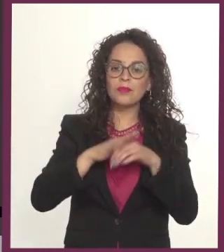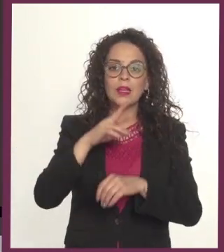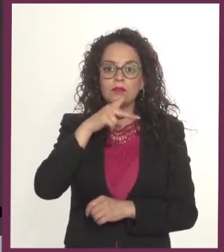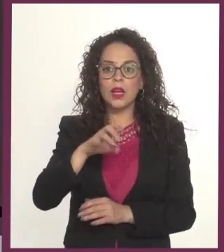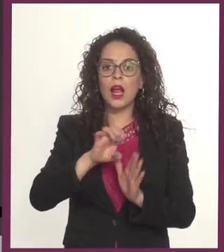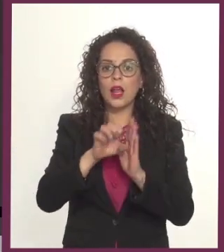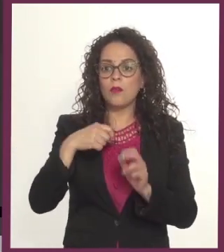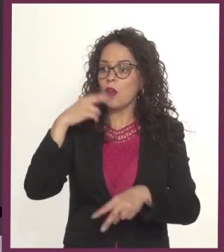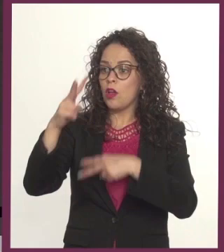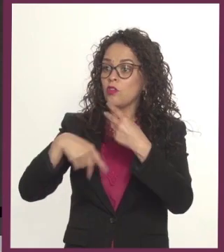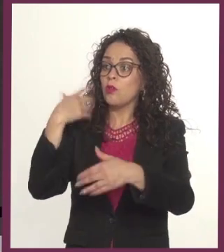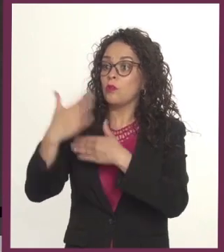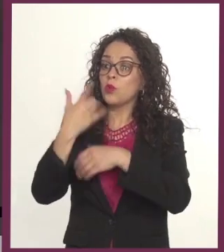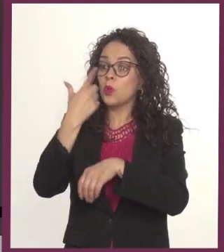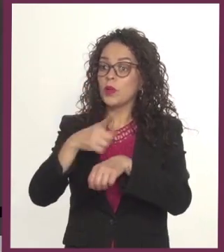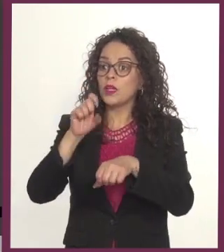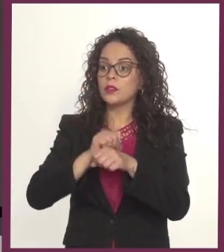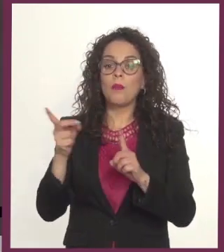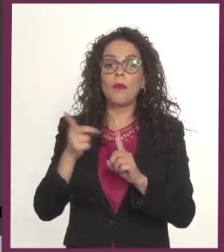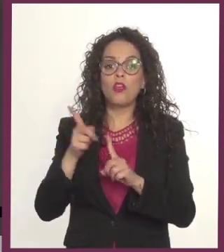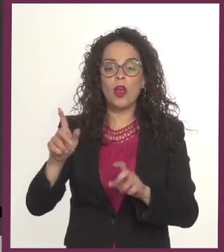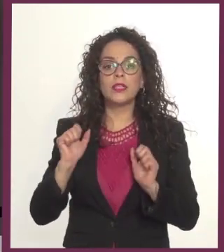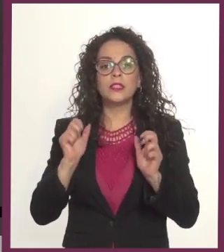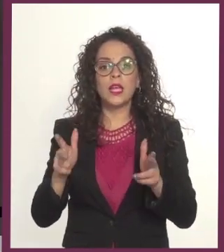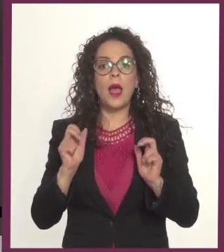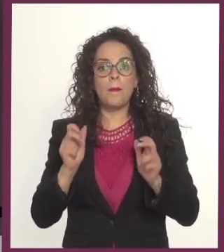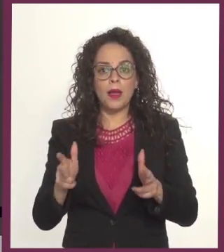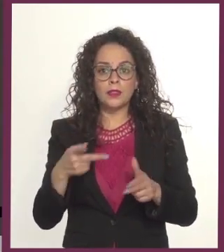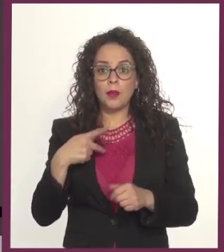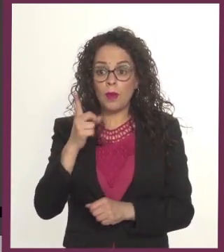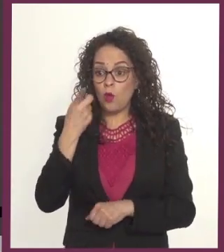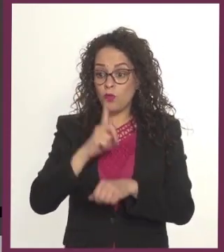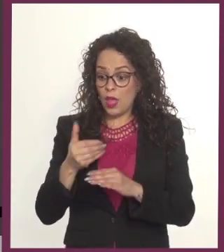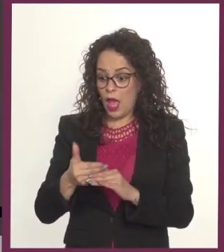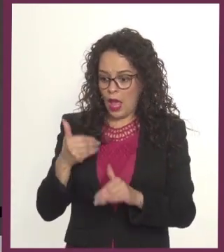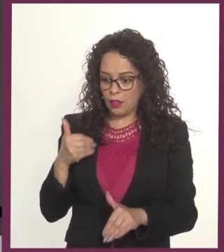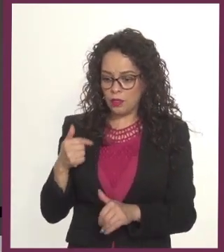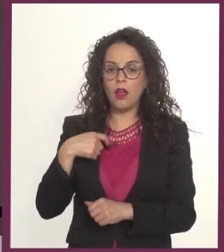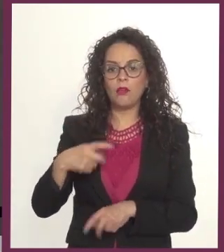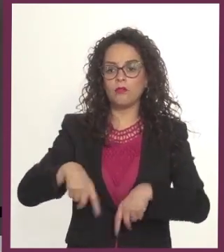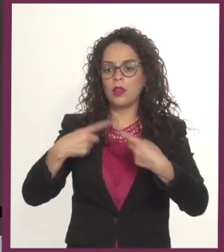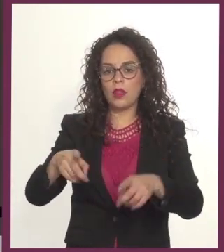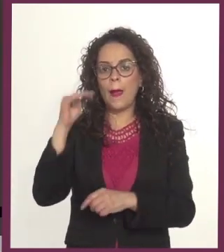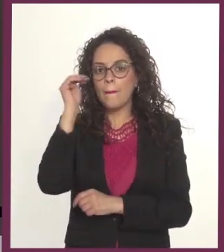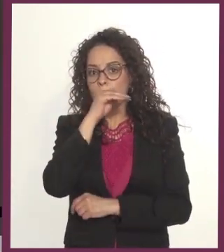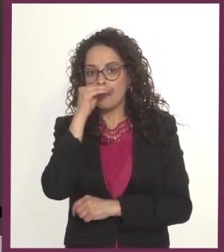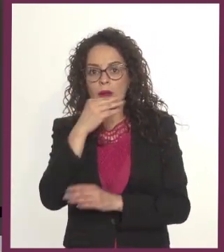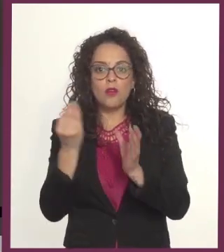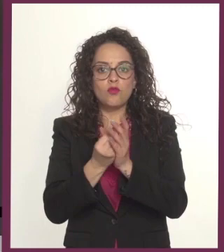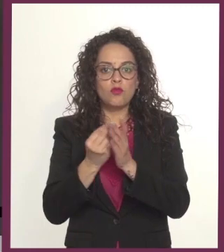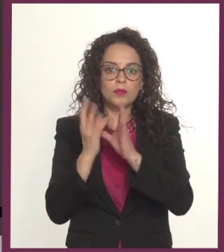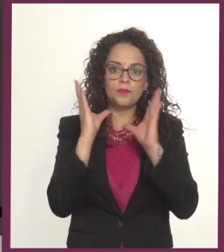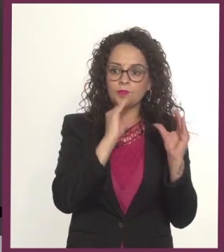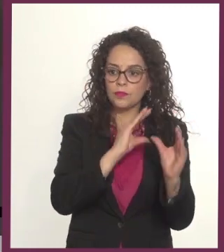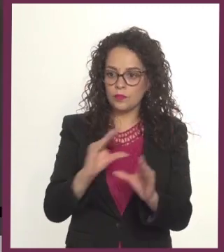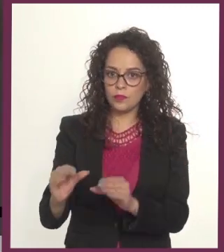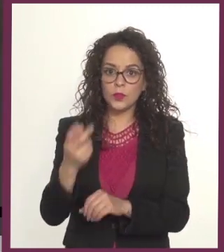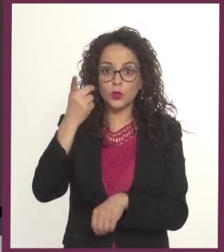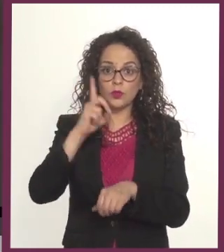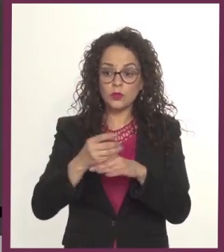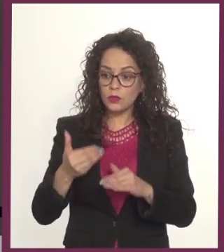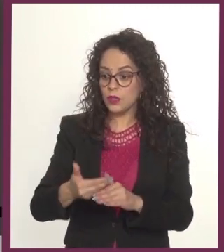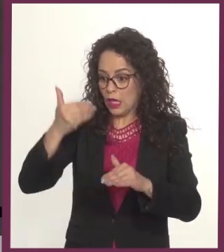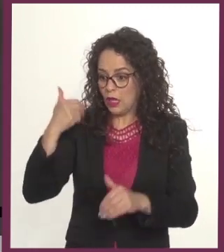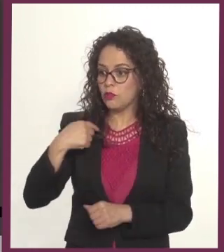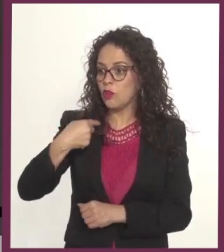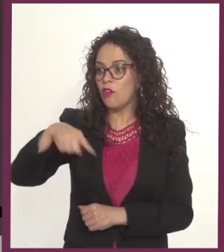orgánica. Puedo ir a Chiapas, voy la siguiente semana, voy a hacer un concierto, pero un día antes voy a hacer un taller gratuito y